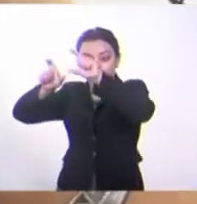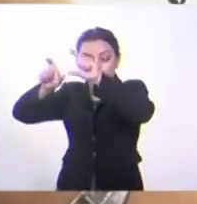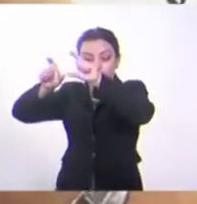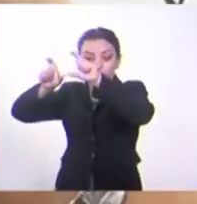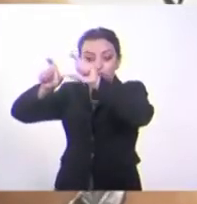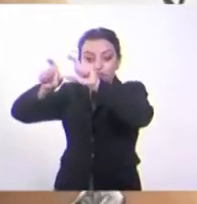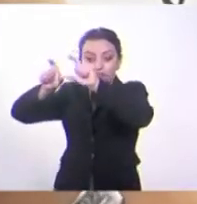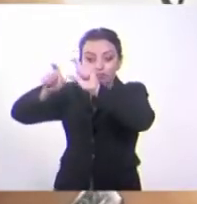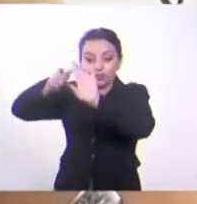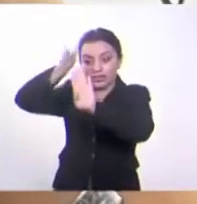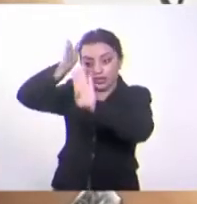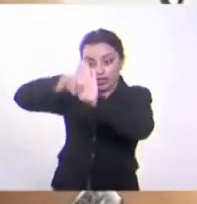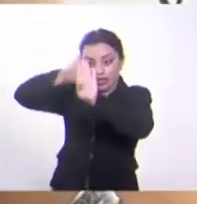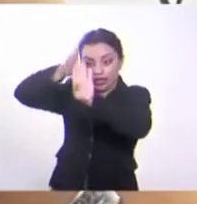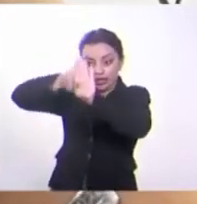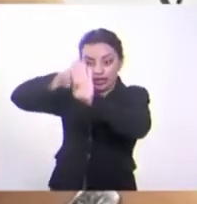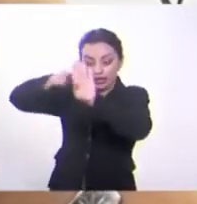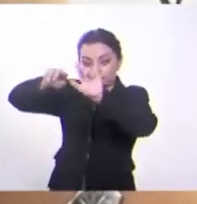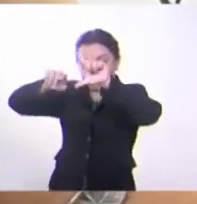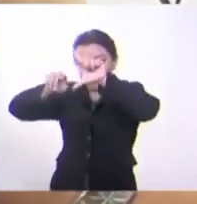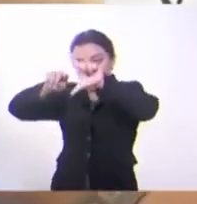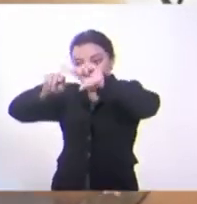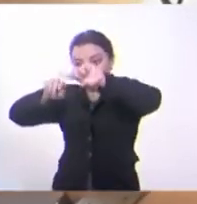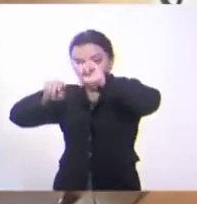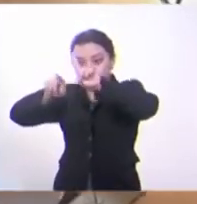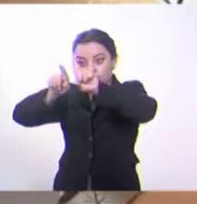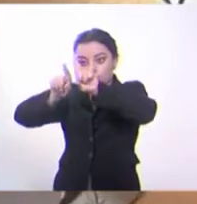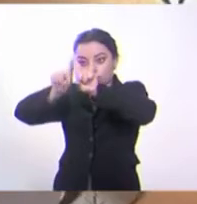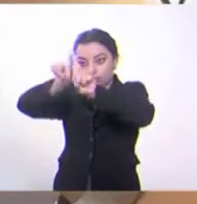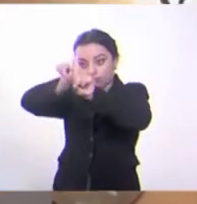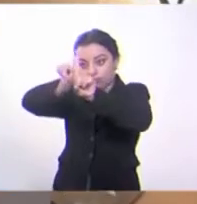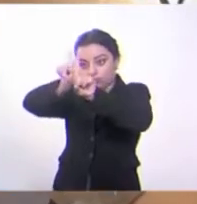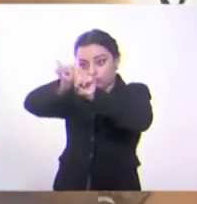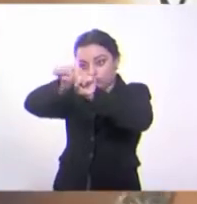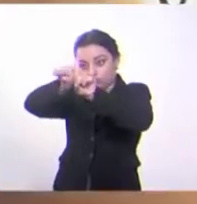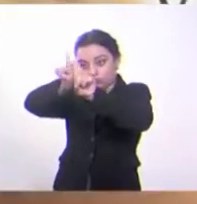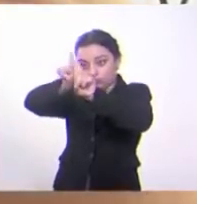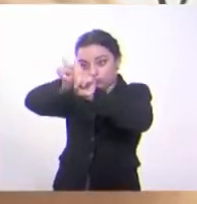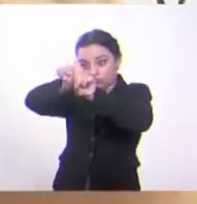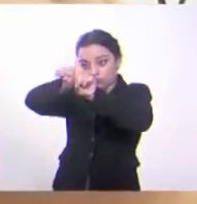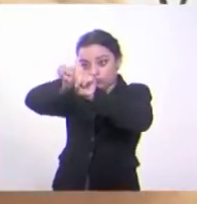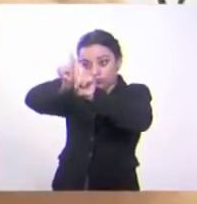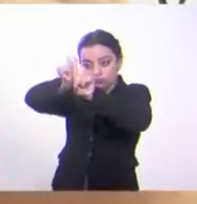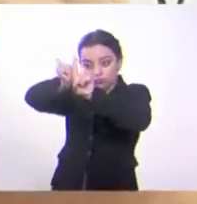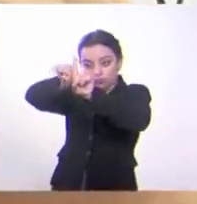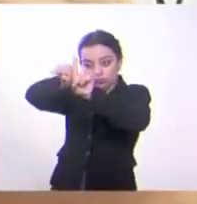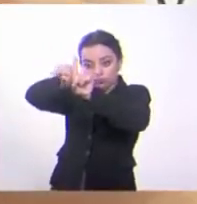la línea coincida con el segmento del triángulo. Y veamos,